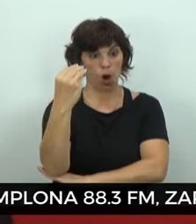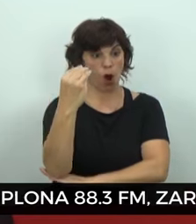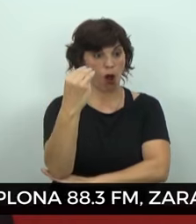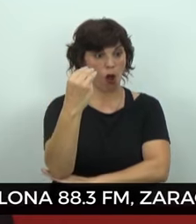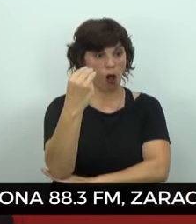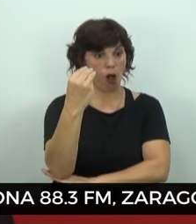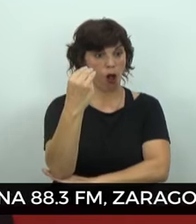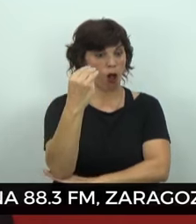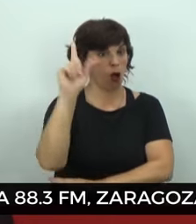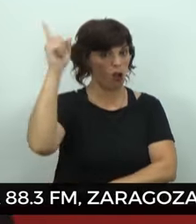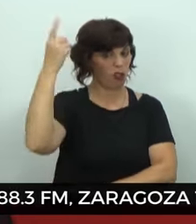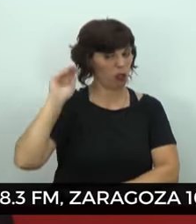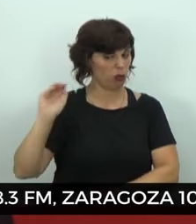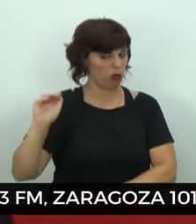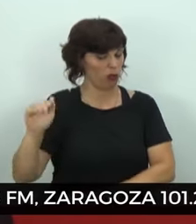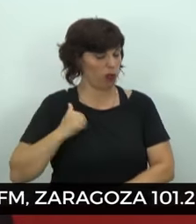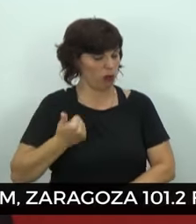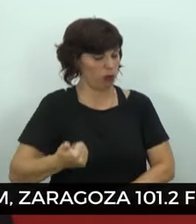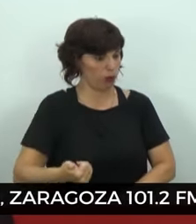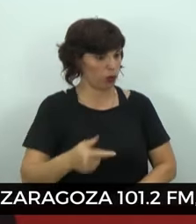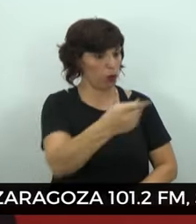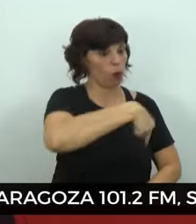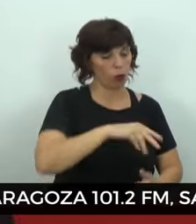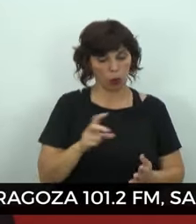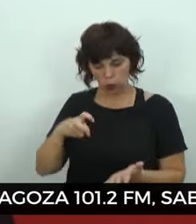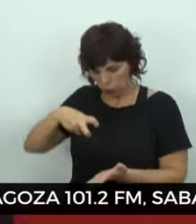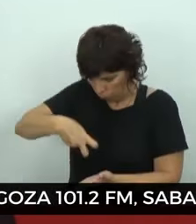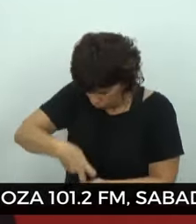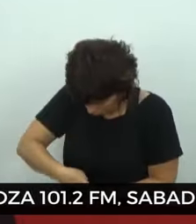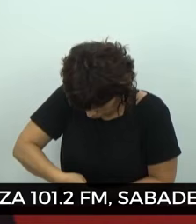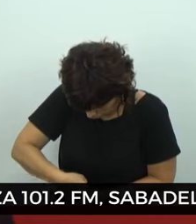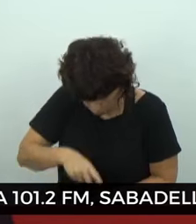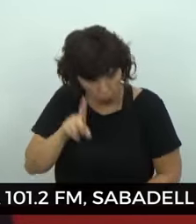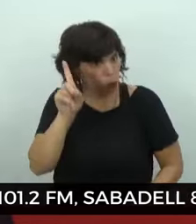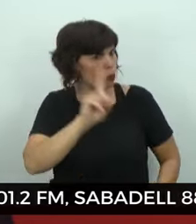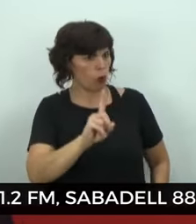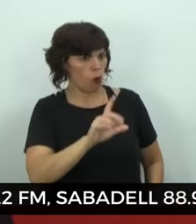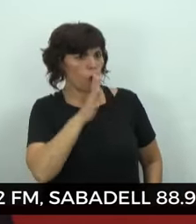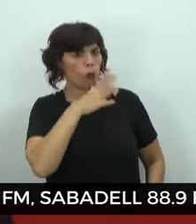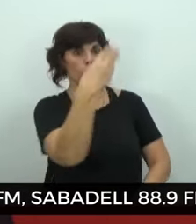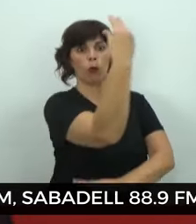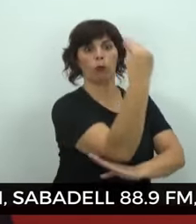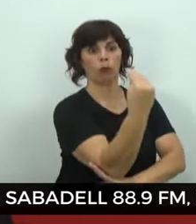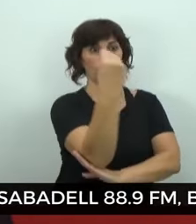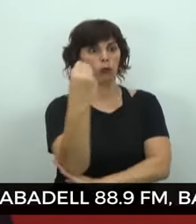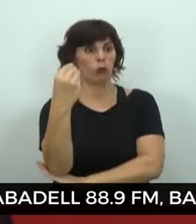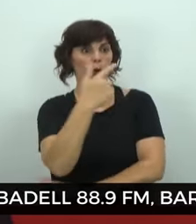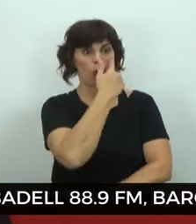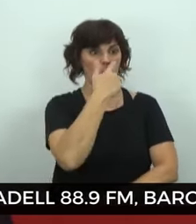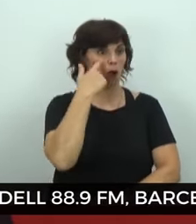ajenos que no conocéis, que tienen ojos y no ven, oídos y no